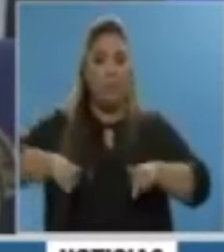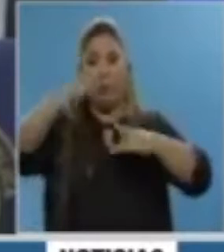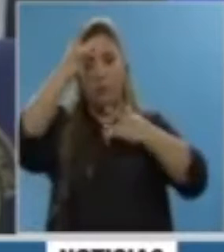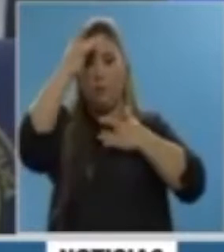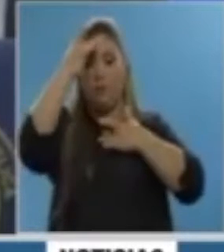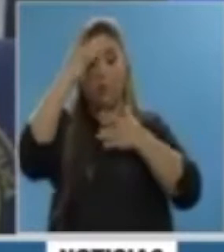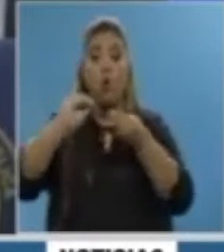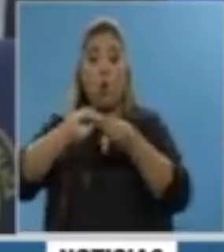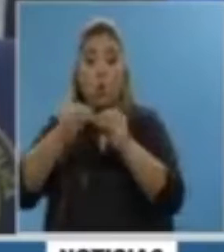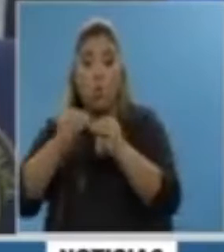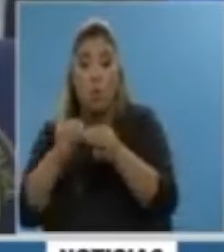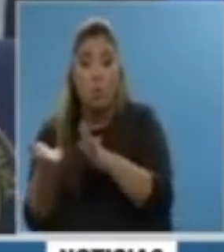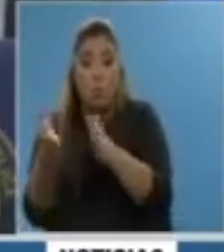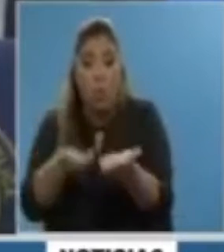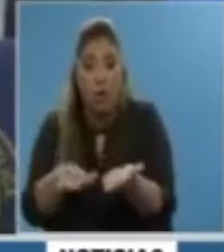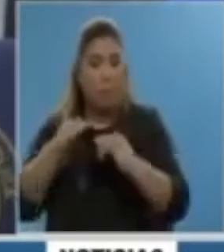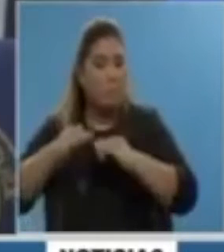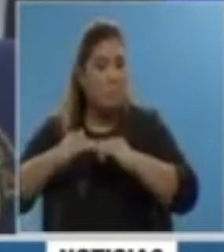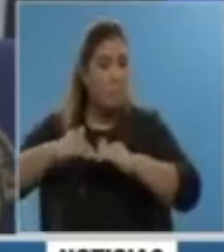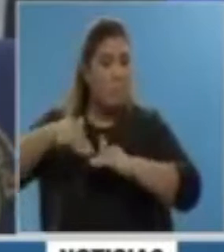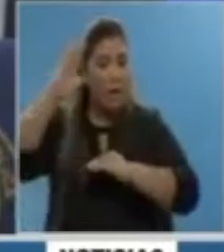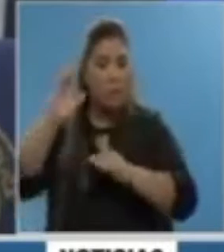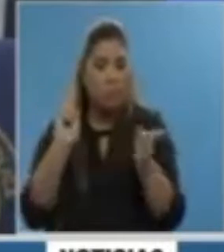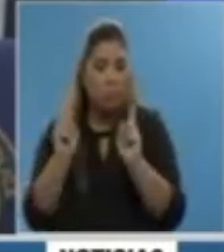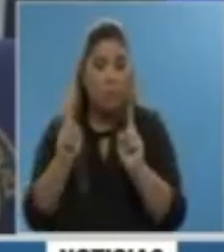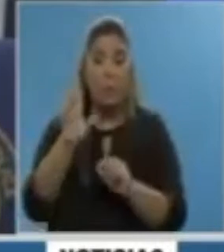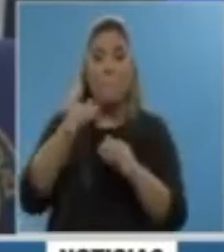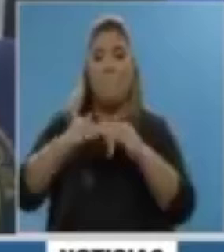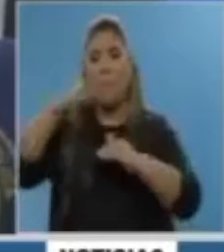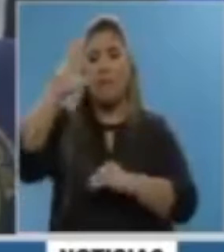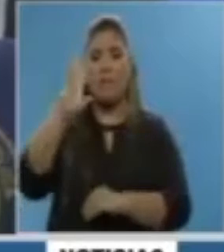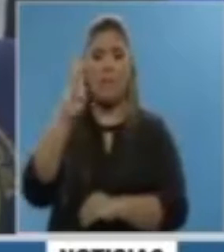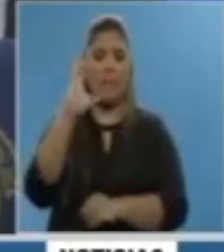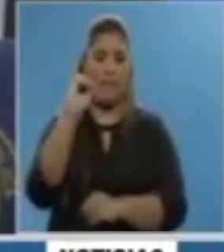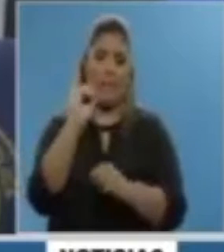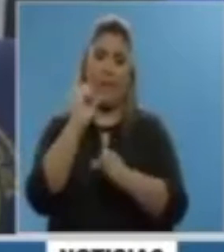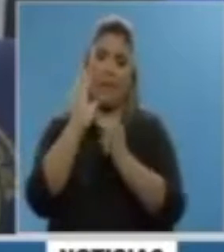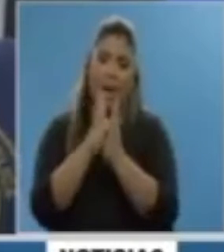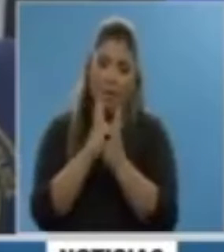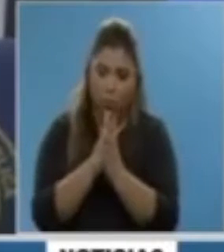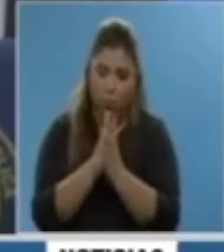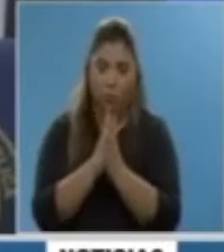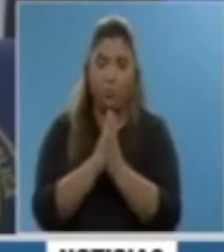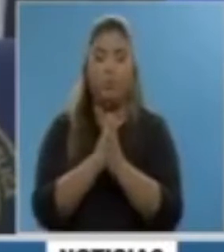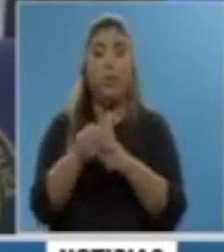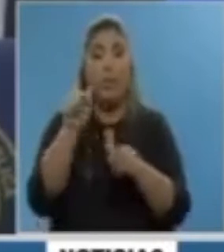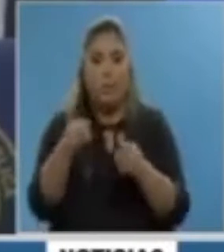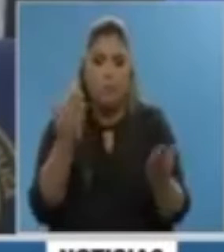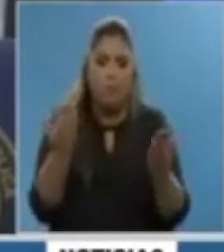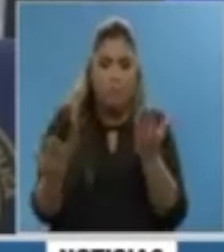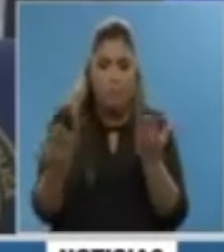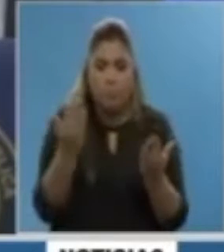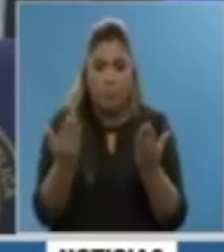de fallecidos se encuentran concentrados en los grupos de mayores de 60 años. Esto indirectamente